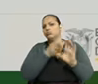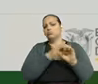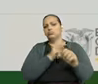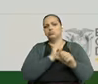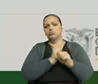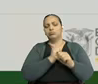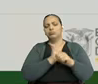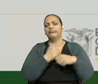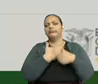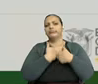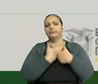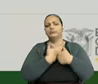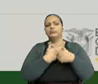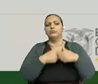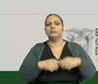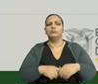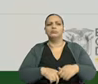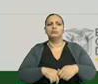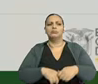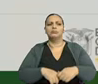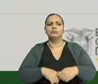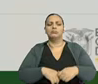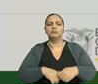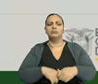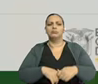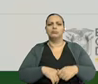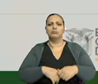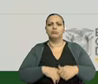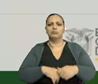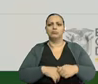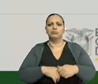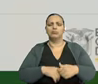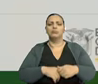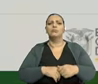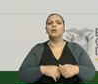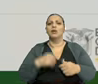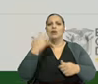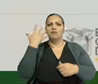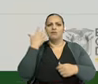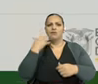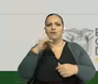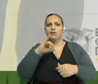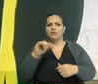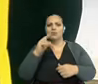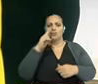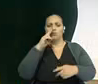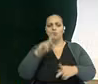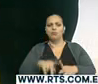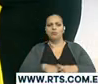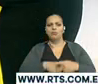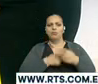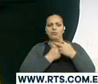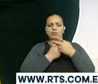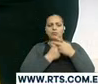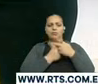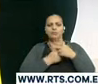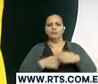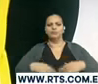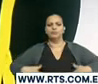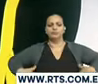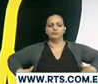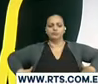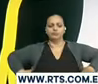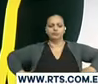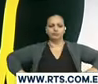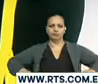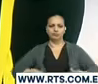este semáforo verde. Estos rigen desde el 1 de junio o el 1 de junio, como usted entienda. O sea, los cambios son en